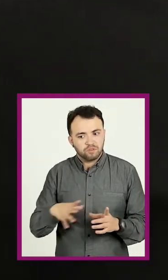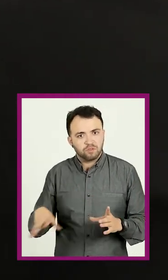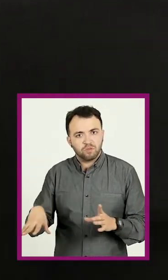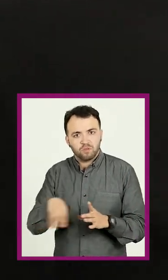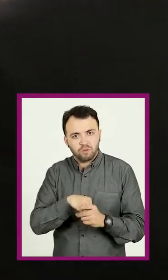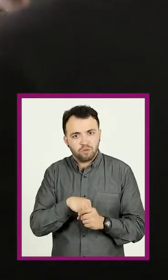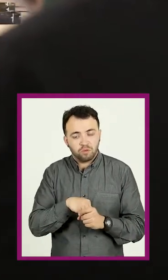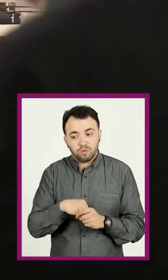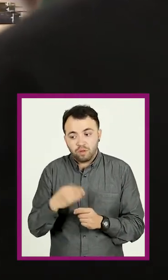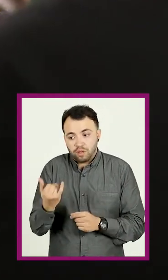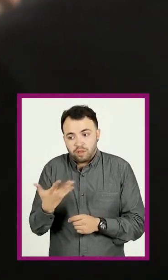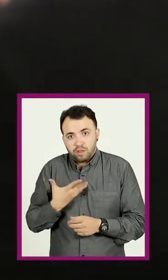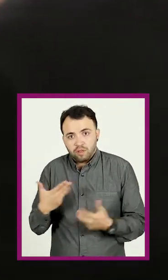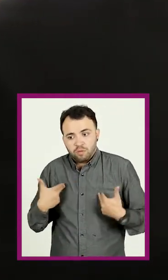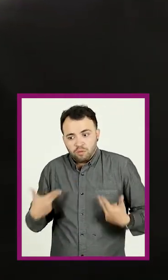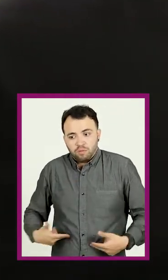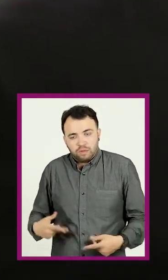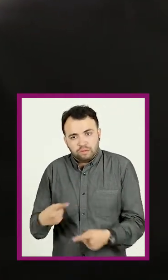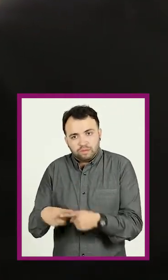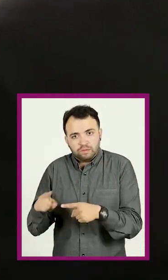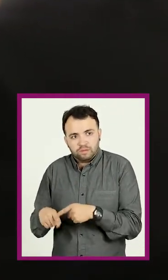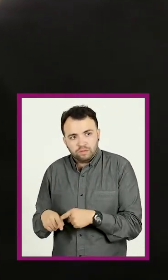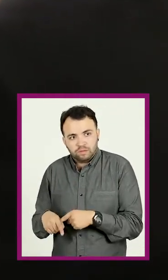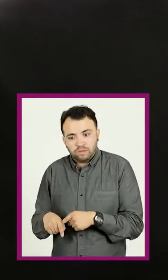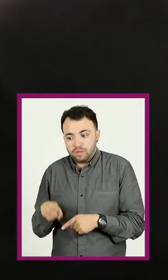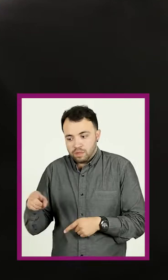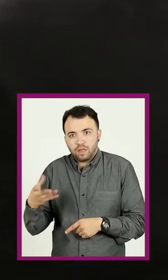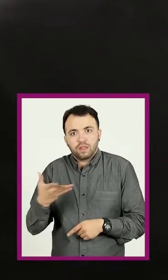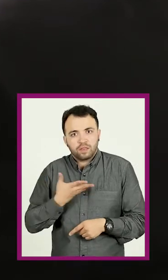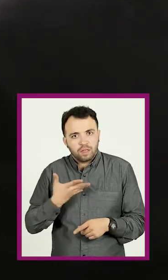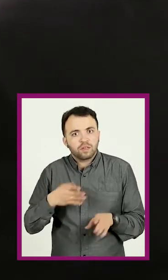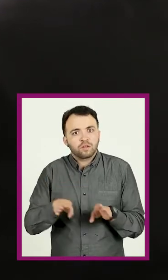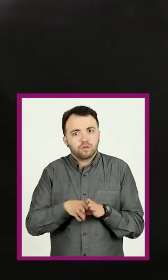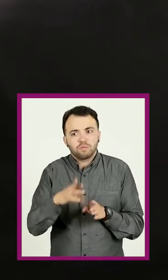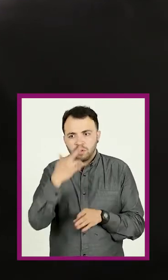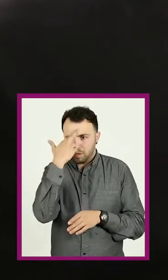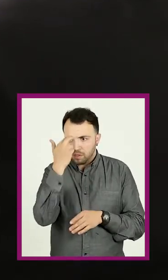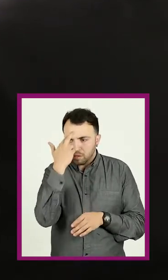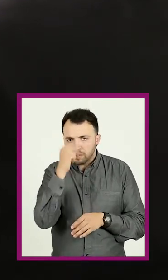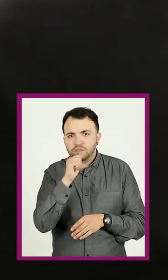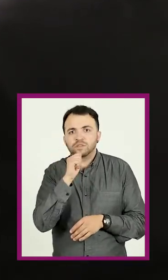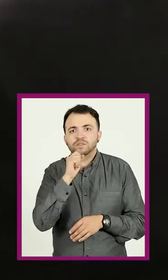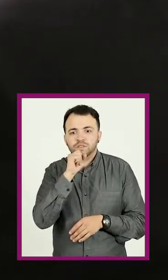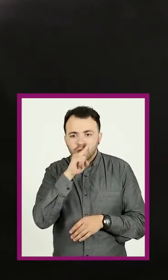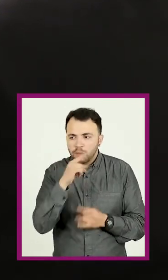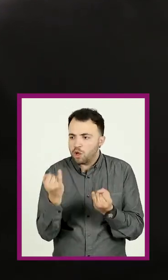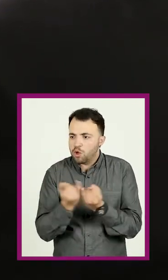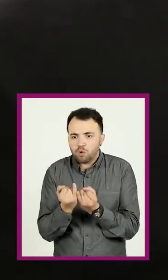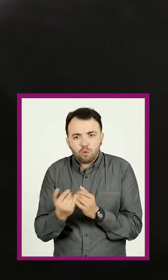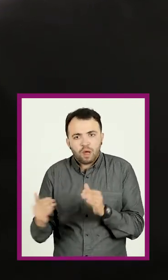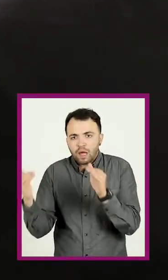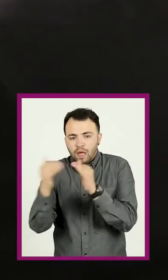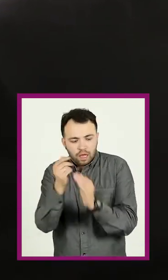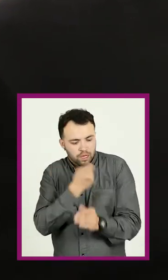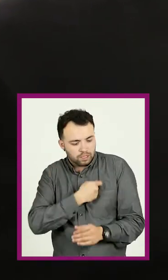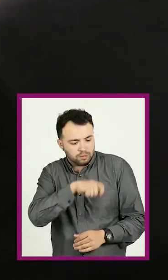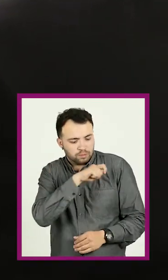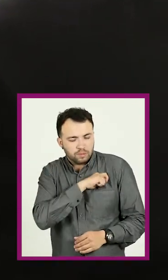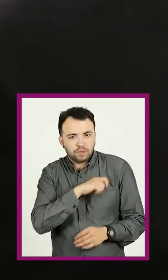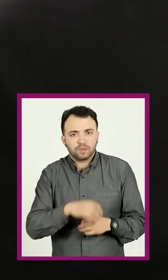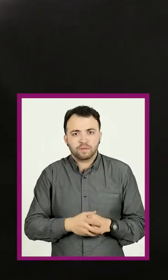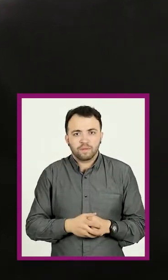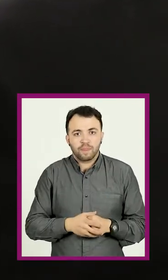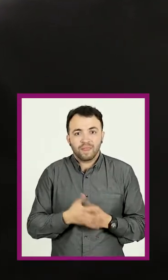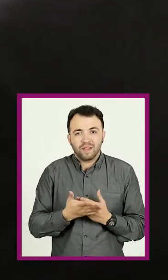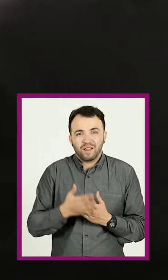negaban. A su manera son tan racionales como lo son los españoles. La diversidad también es algo esencial a la filosofía.